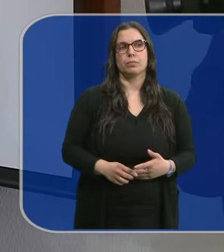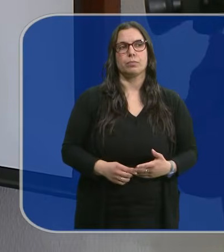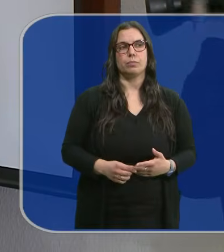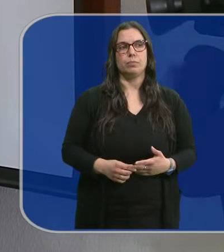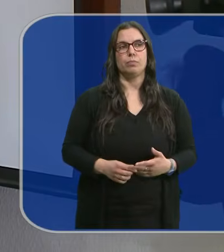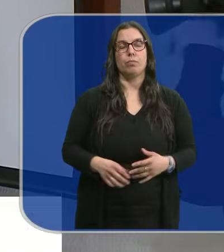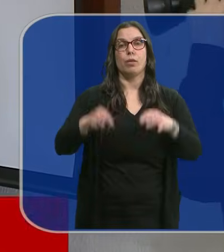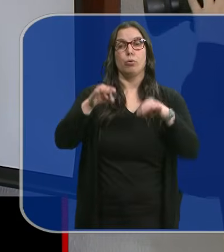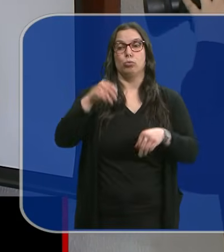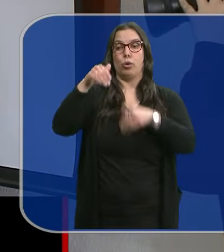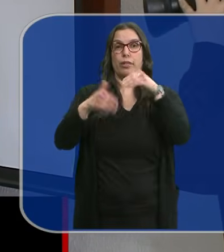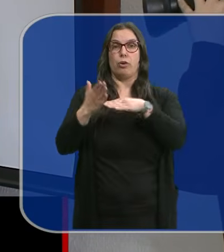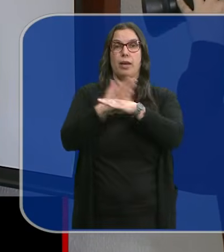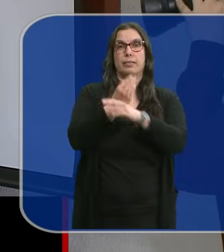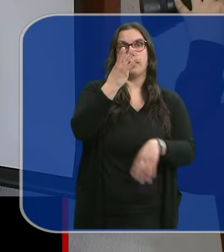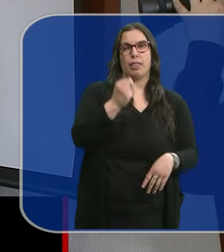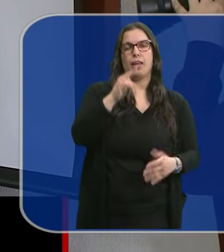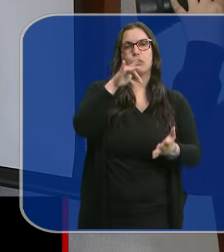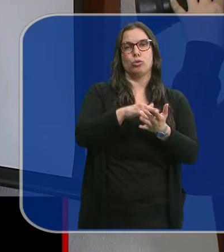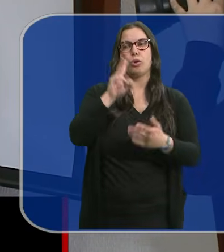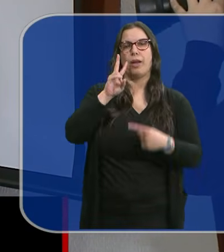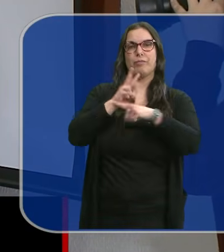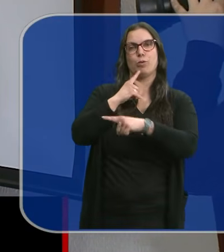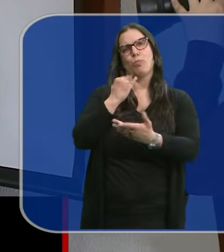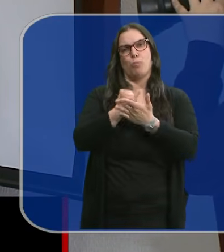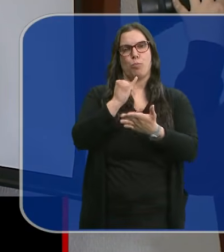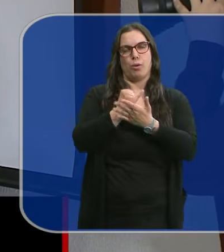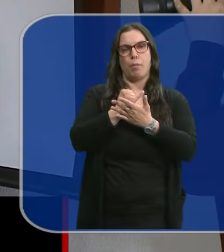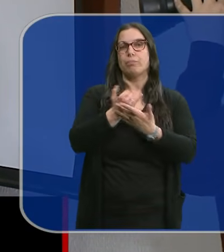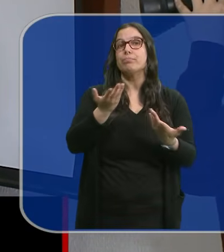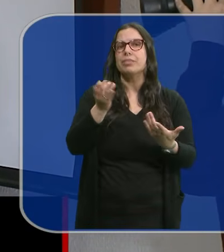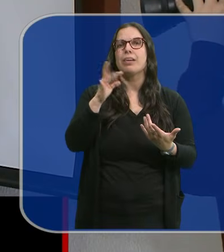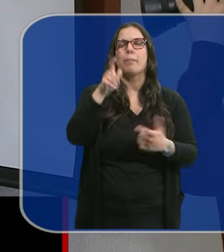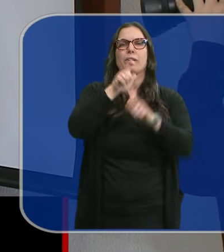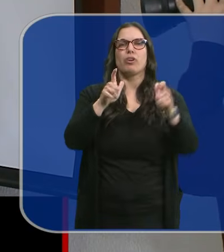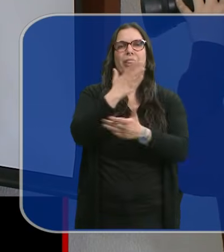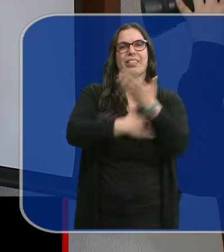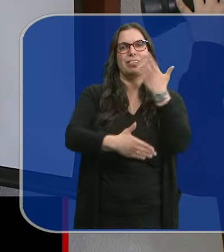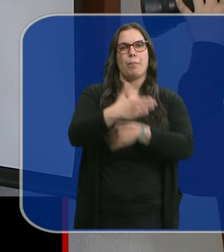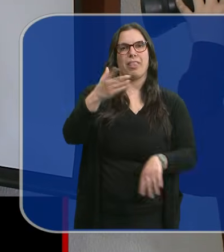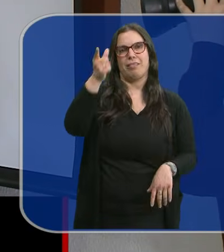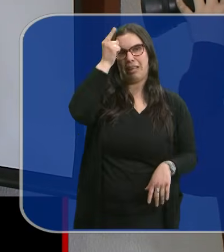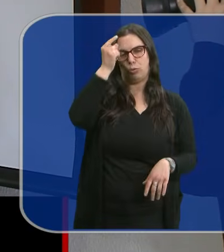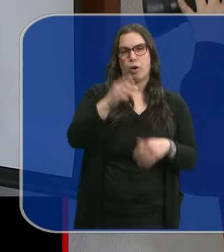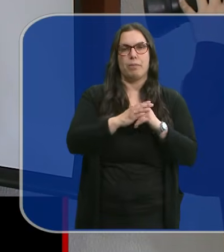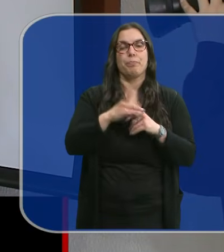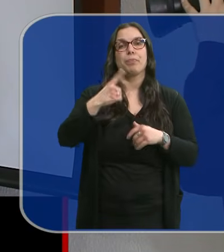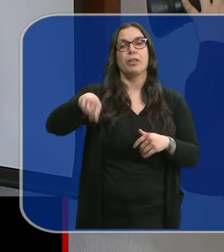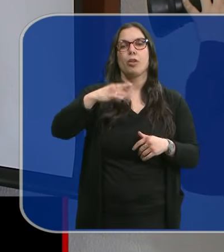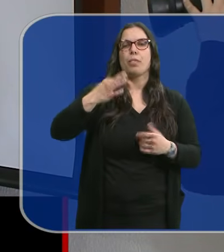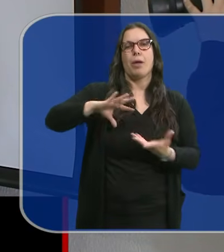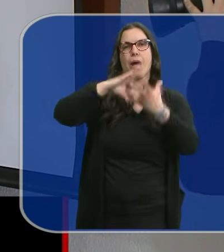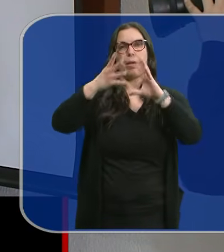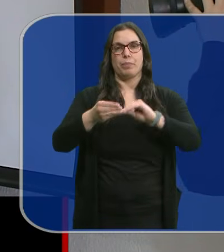3 días antes de la jornada electoral se celebra este simulacro. Está dirigido a personas con discapacidad intelectual. Tienen que